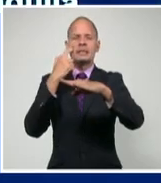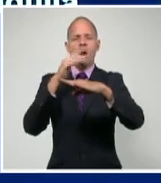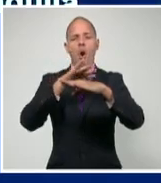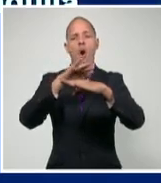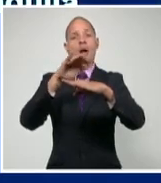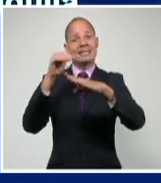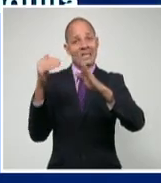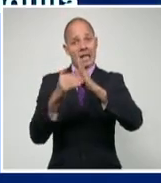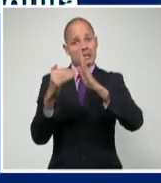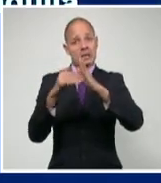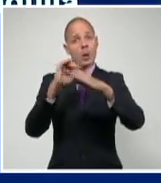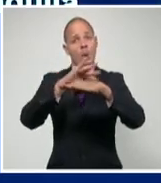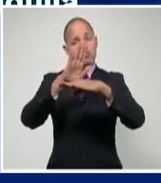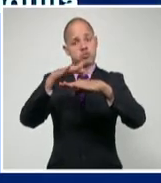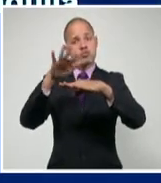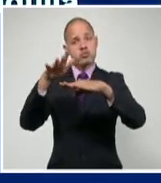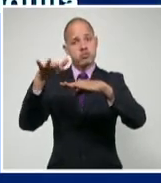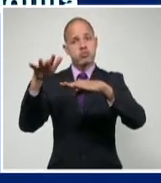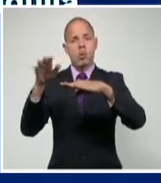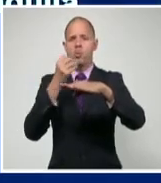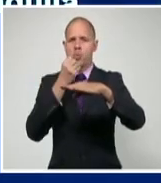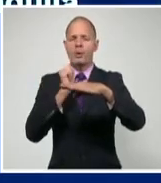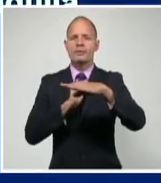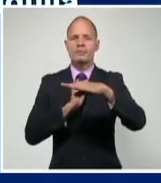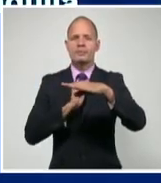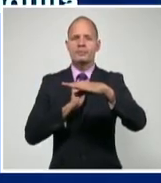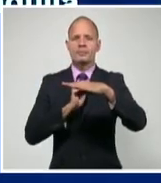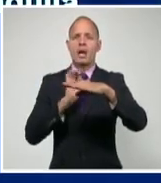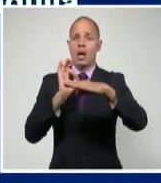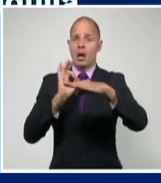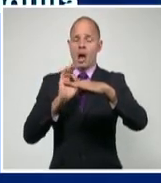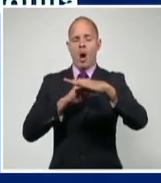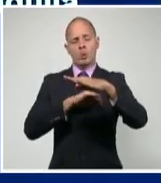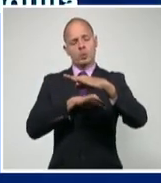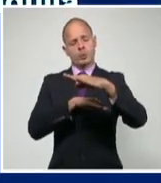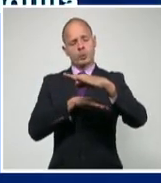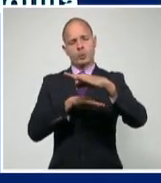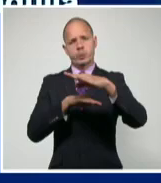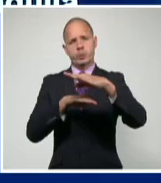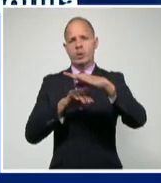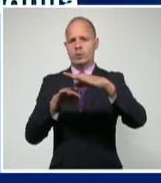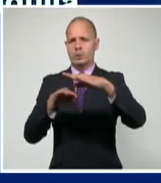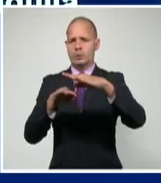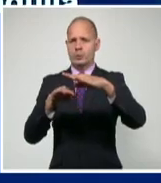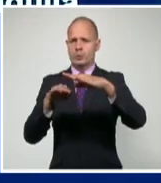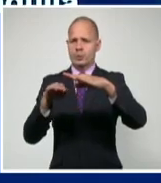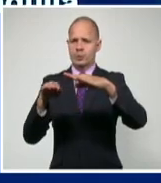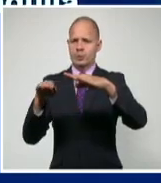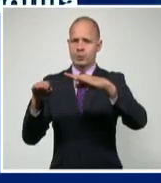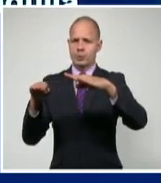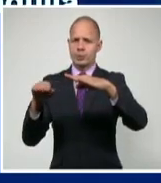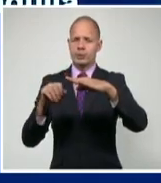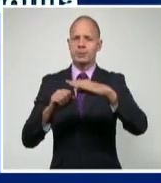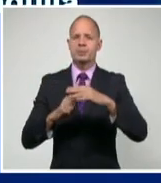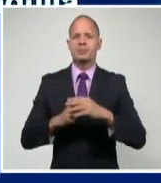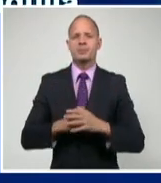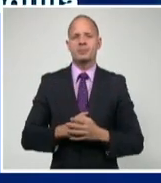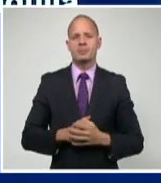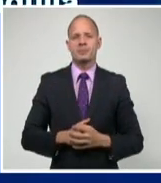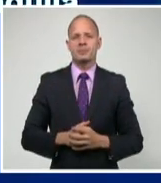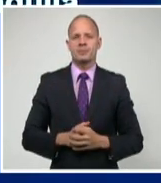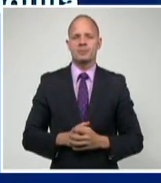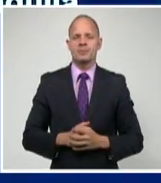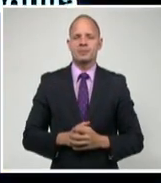a oleaje y marejadas en la costa norte de Pinar del Río con la llegada del frente frío. Mar tranquila en todo